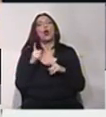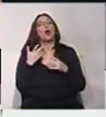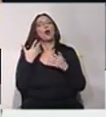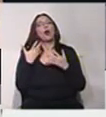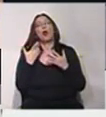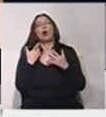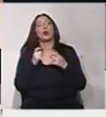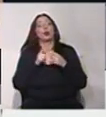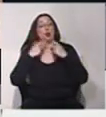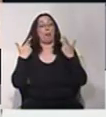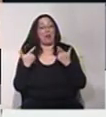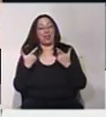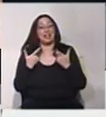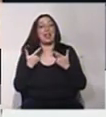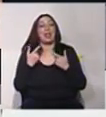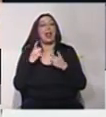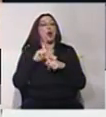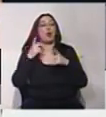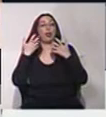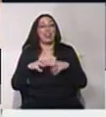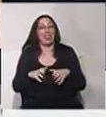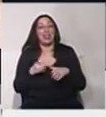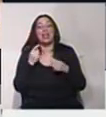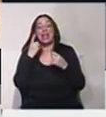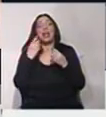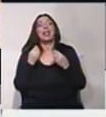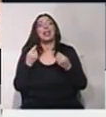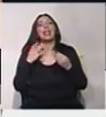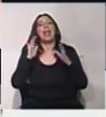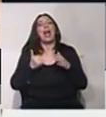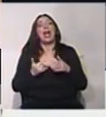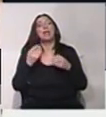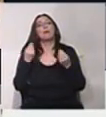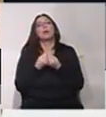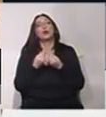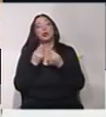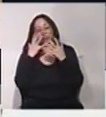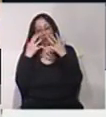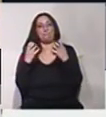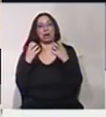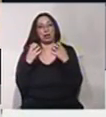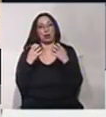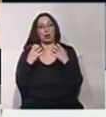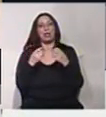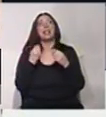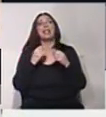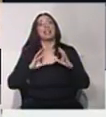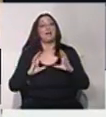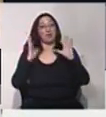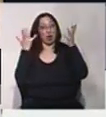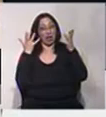inesperada, y que causa muchos impactos en la vida familiar. Es extremadamente violenta,